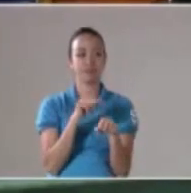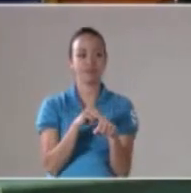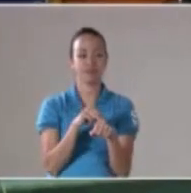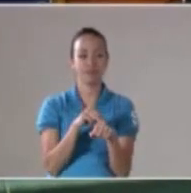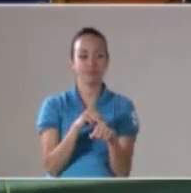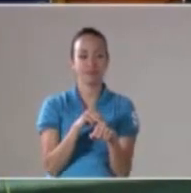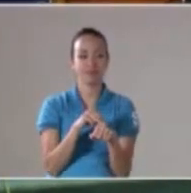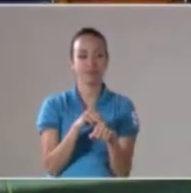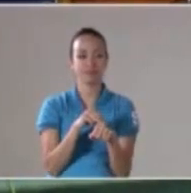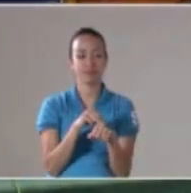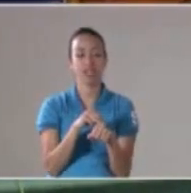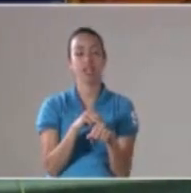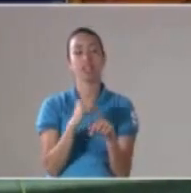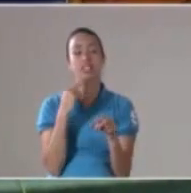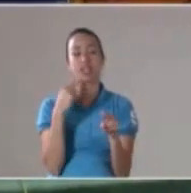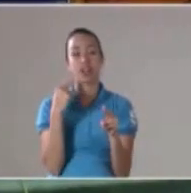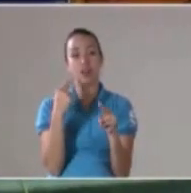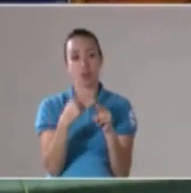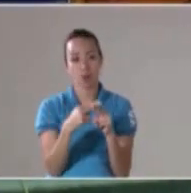el nombre.